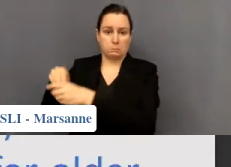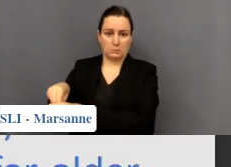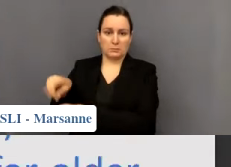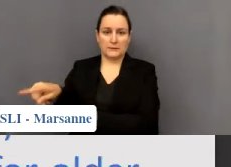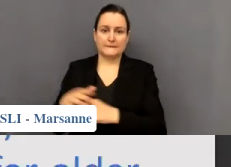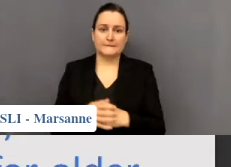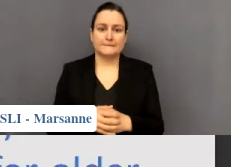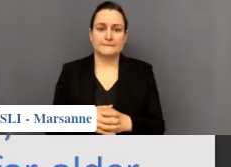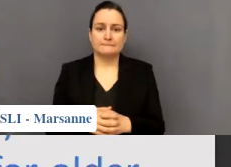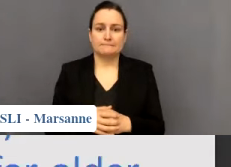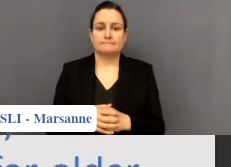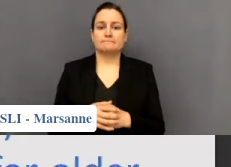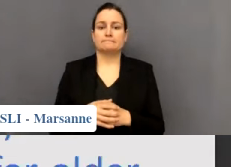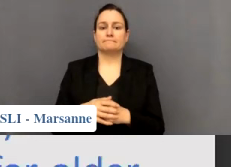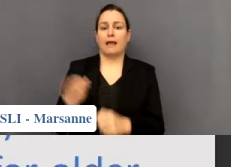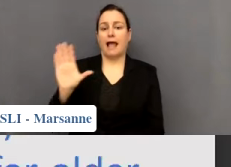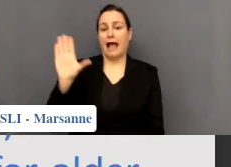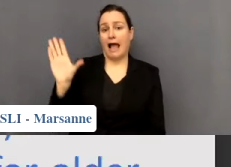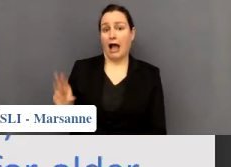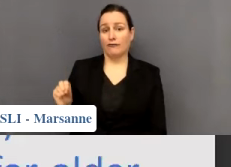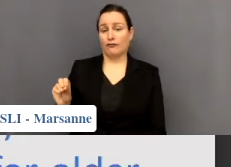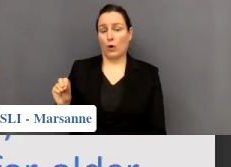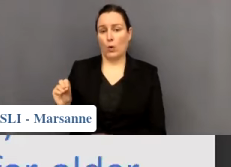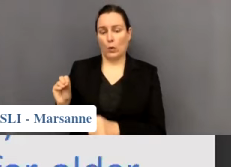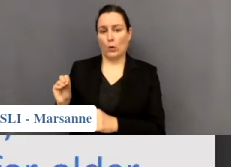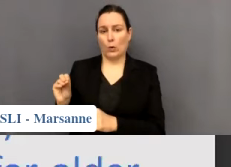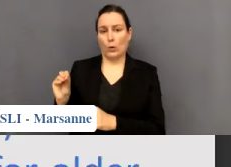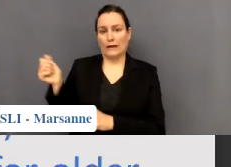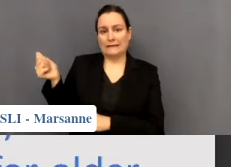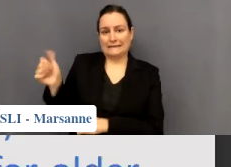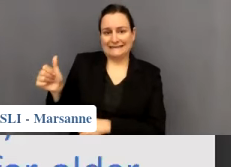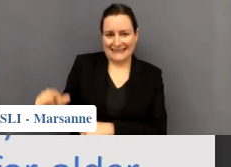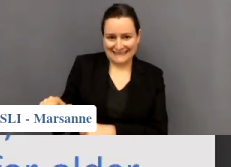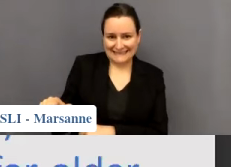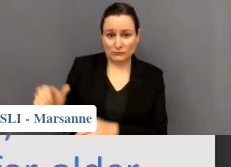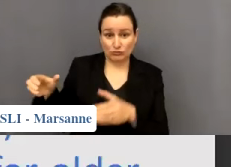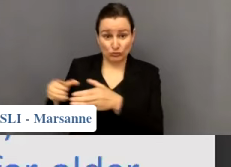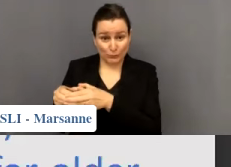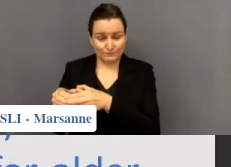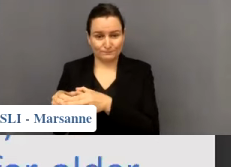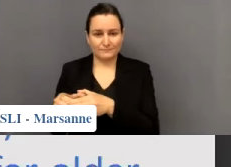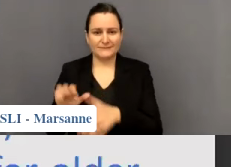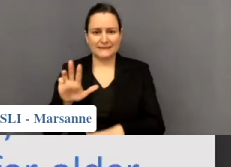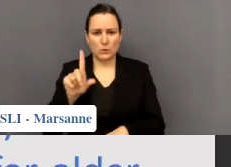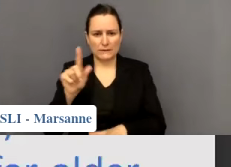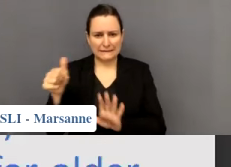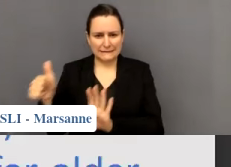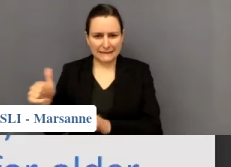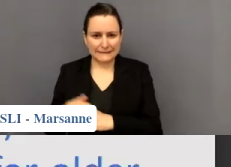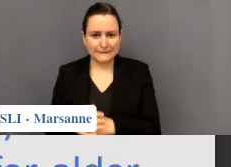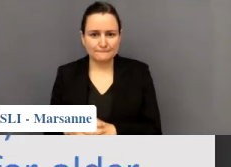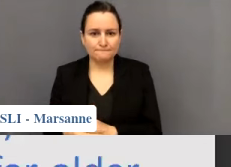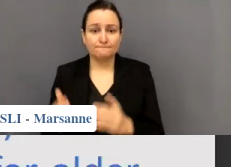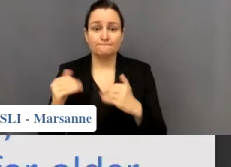en situación de trata de personas, 1.497 están en conflicto con la ley penal.